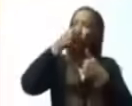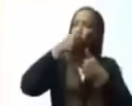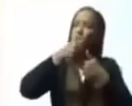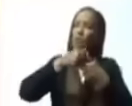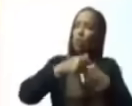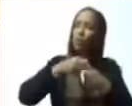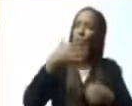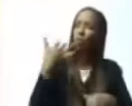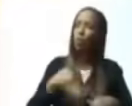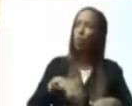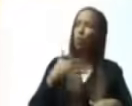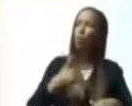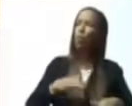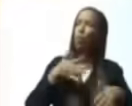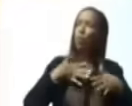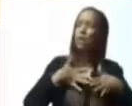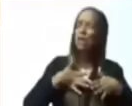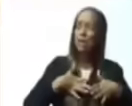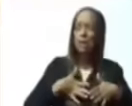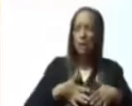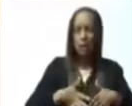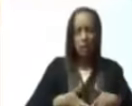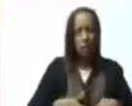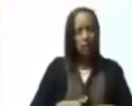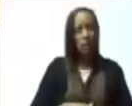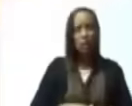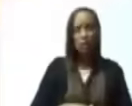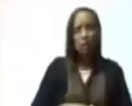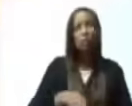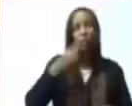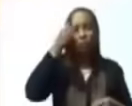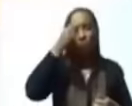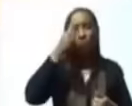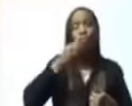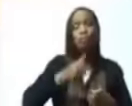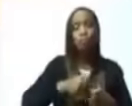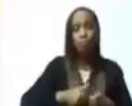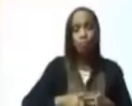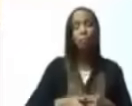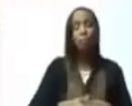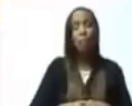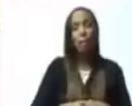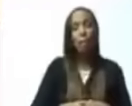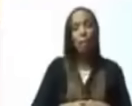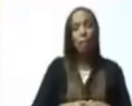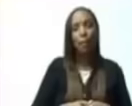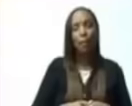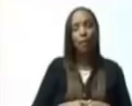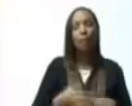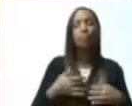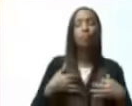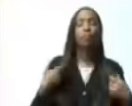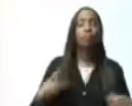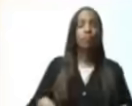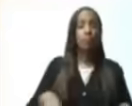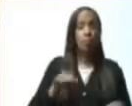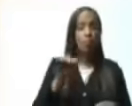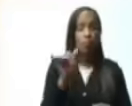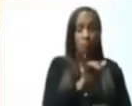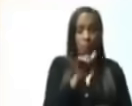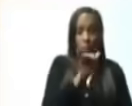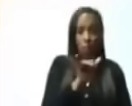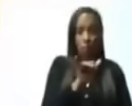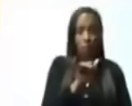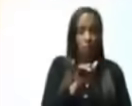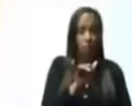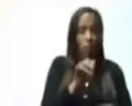país la gente se pregunta en la calle en Qué es que se están invirtiendo los recursos